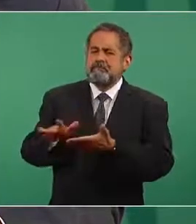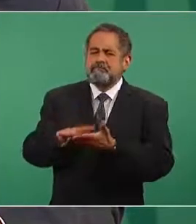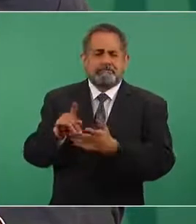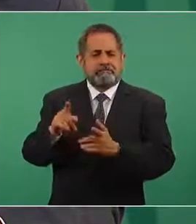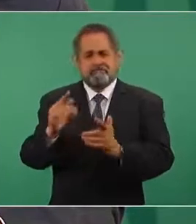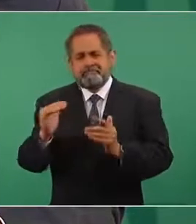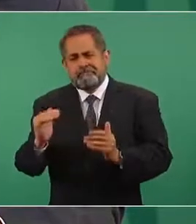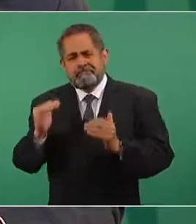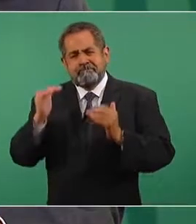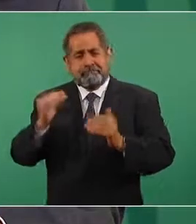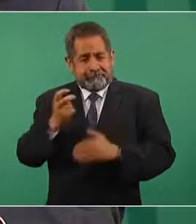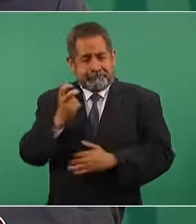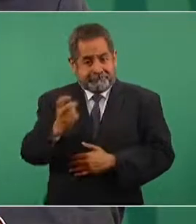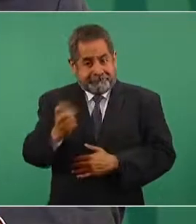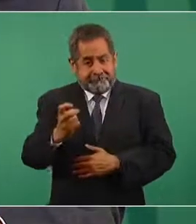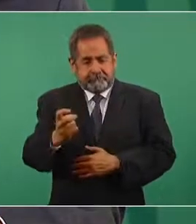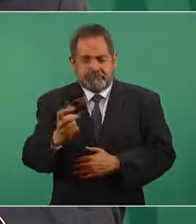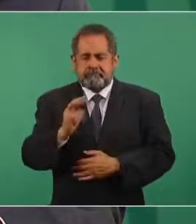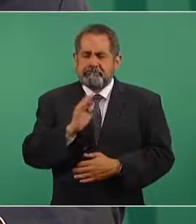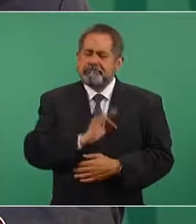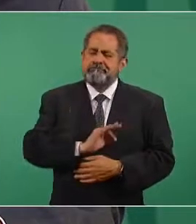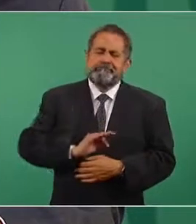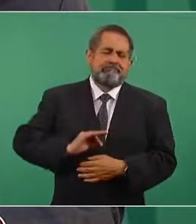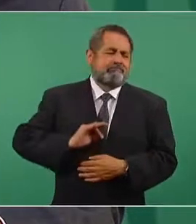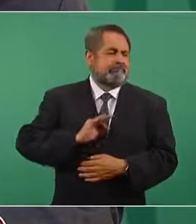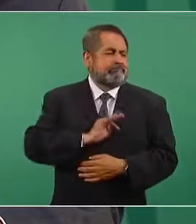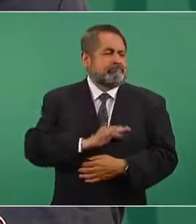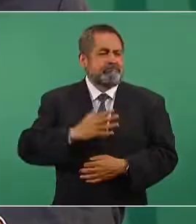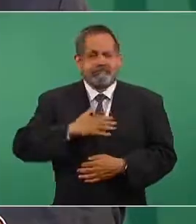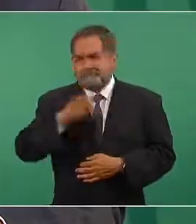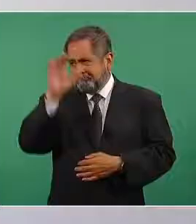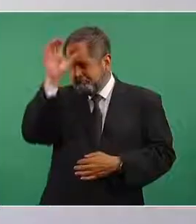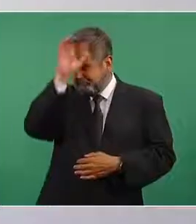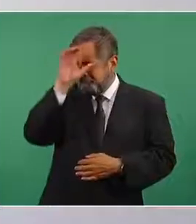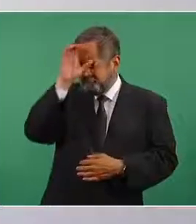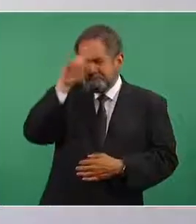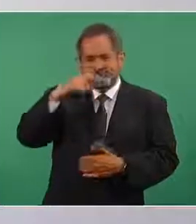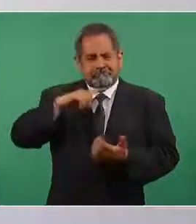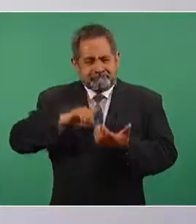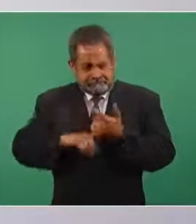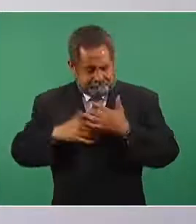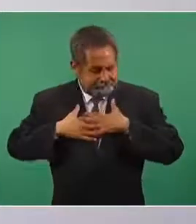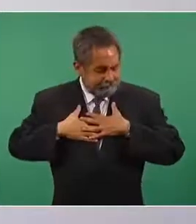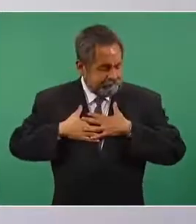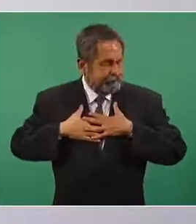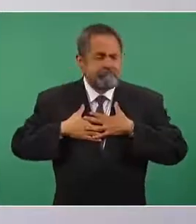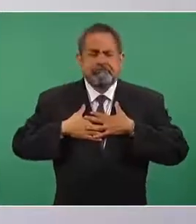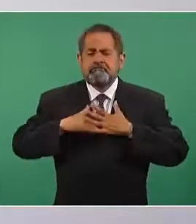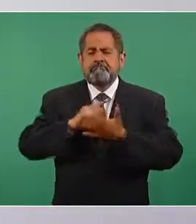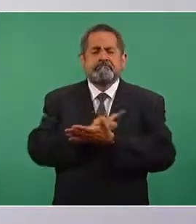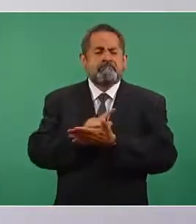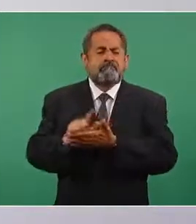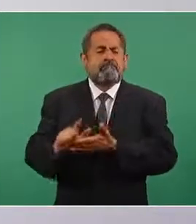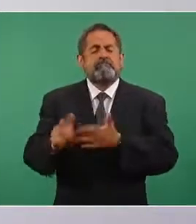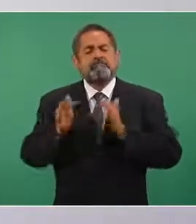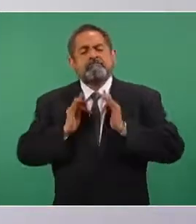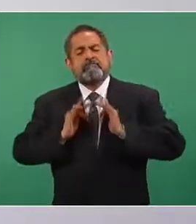Esa es la verdadera felicidad, estar bien con uno mismo, estar bien con nuestra conciencia